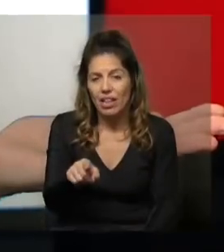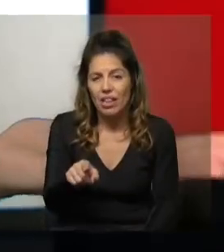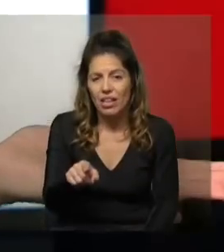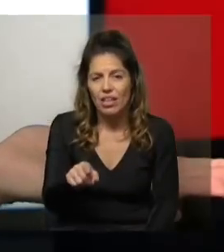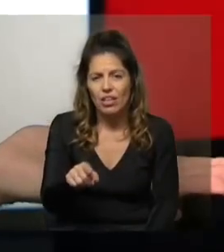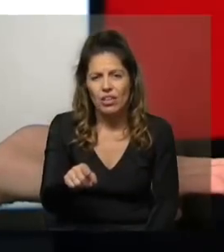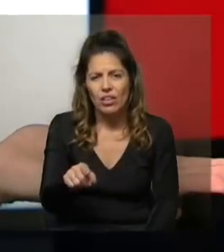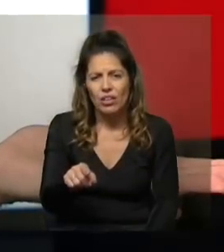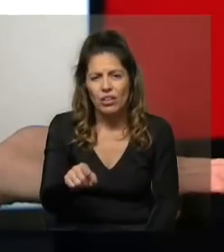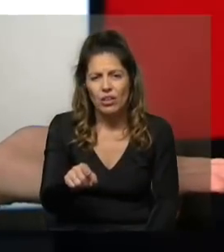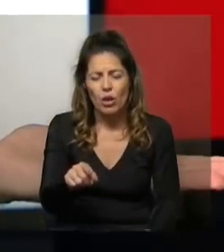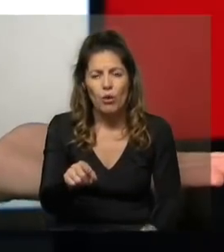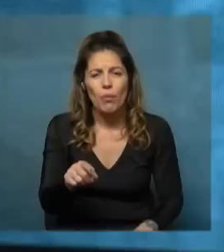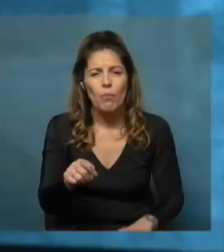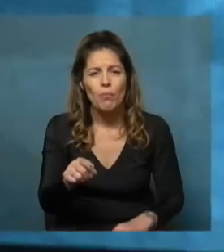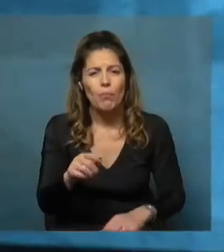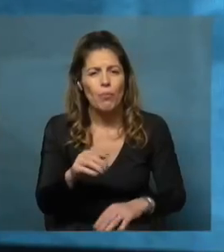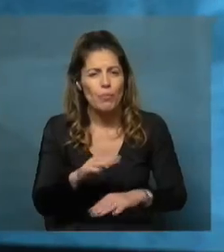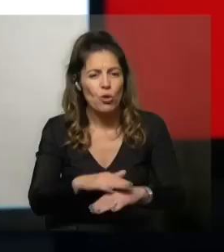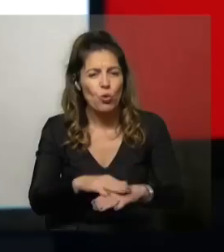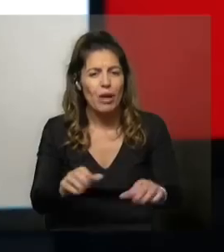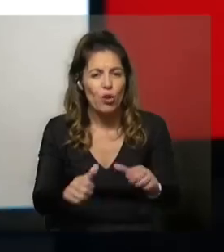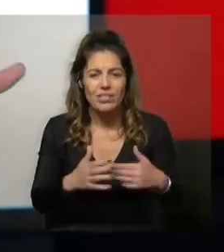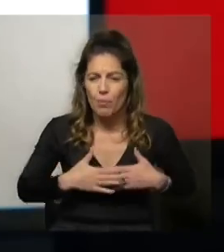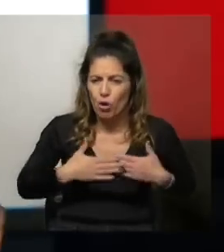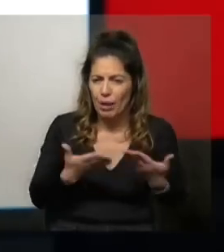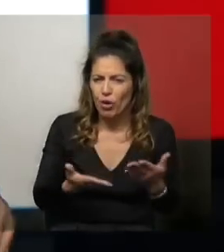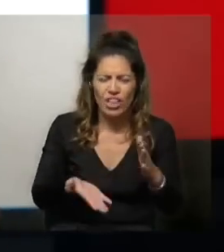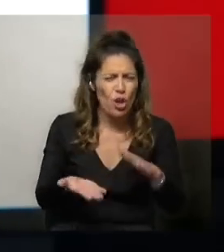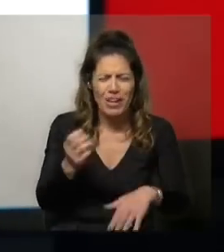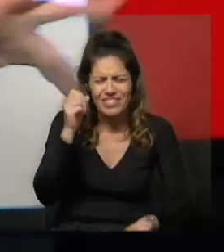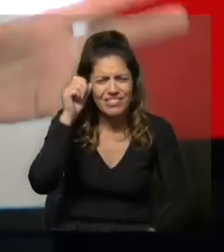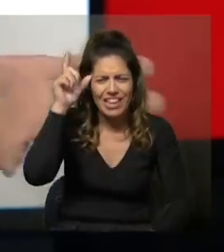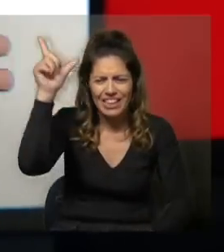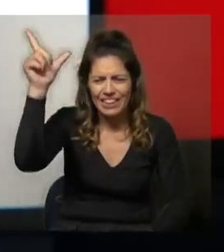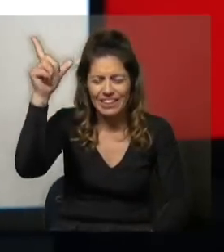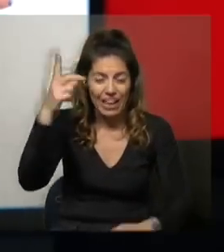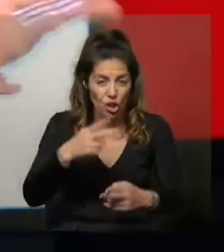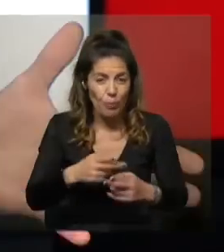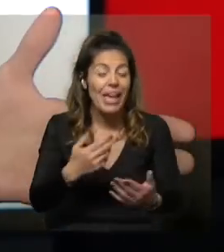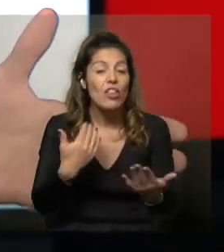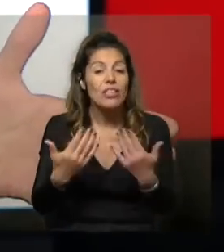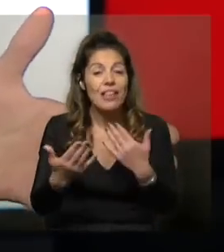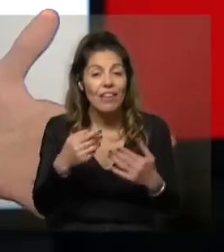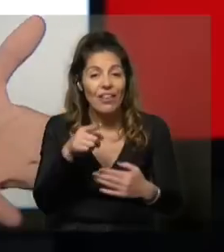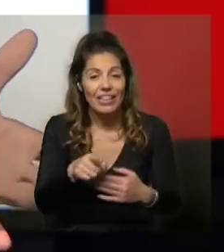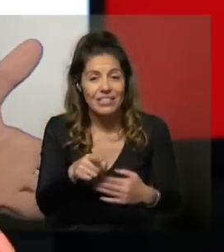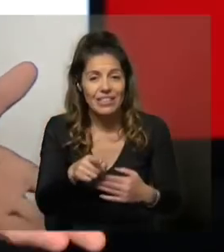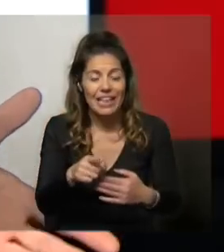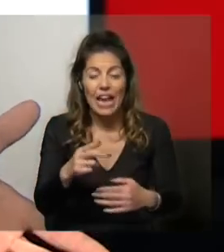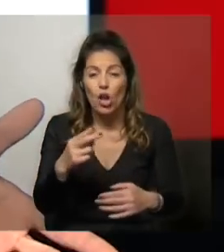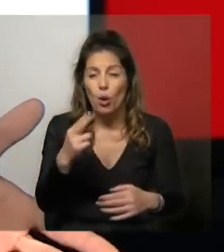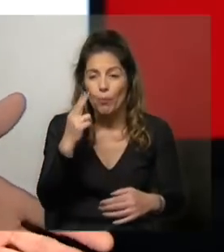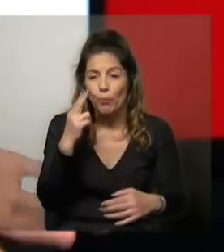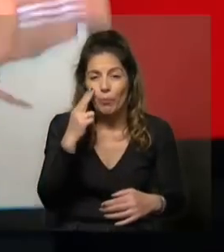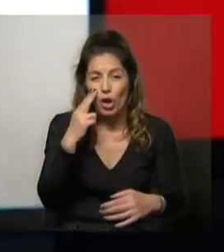por mi culpa lo hice Por amor Ah sí de los más inteligentes que he visto que además trataban justamente los problemas de salud